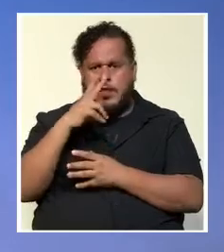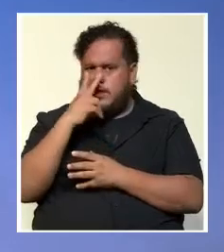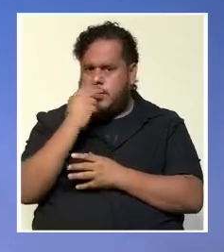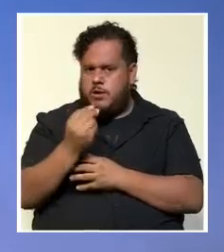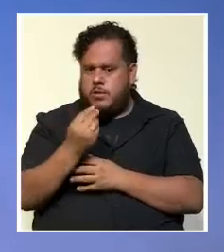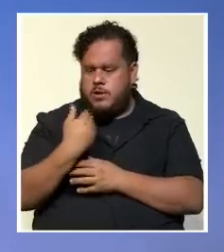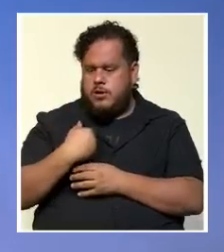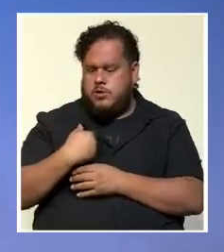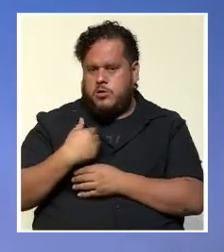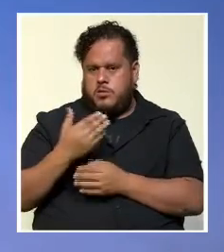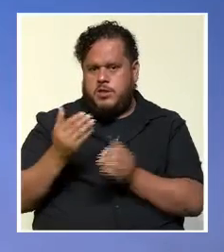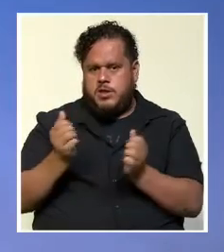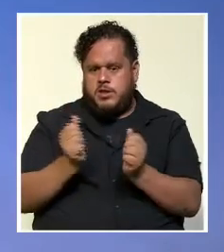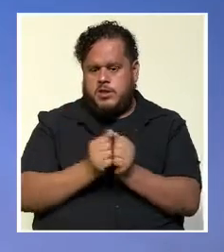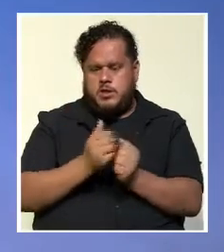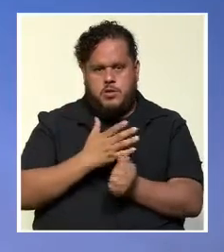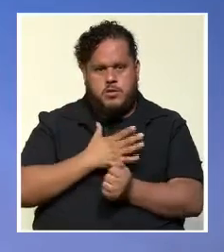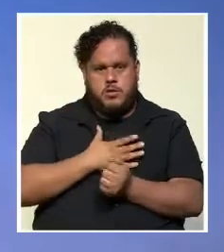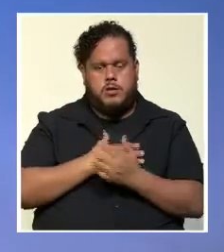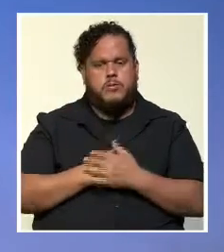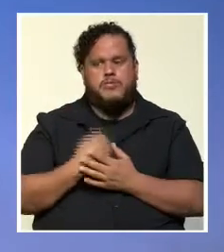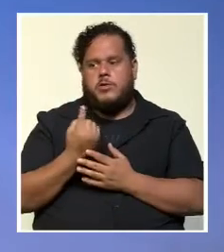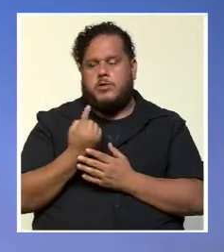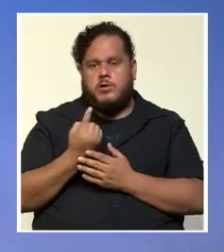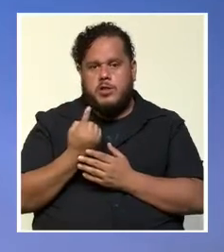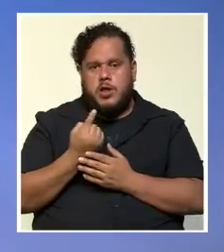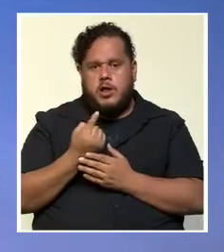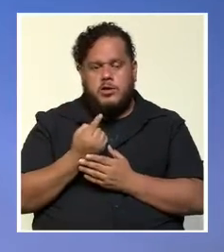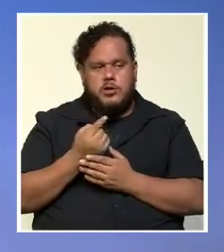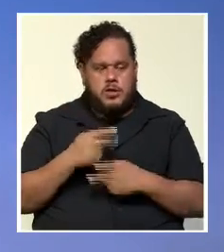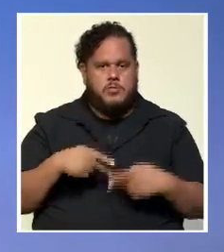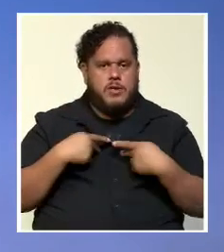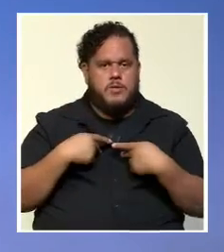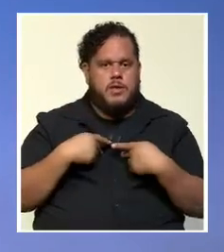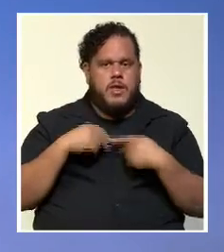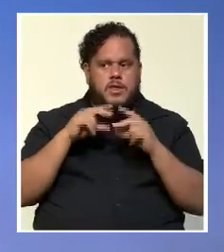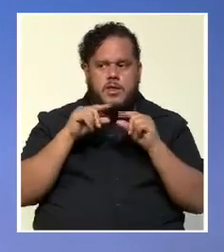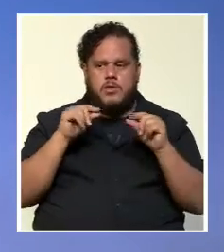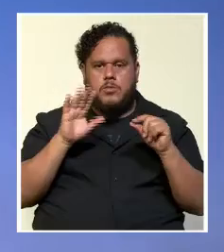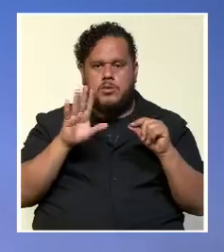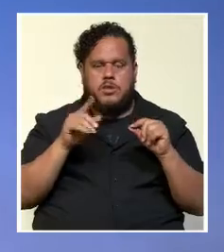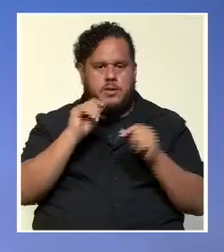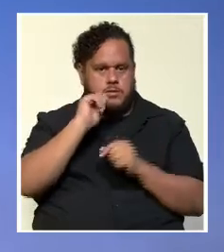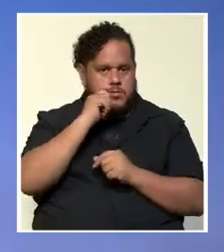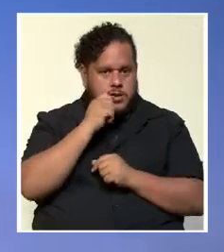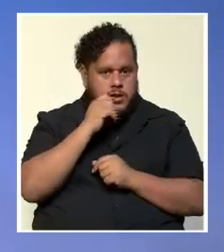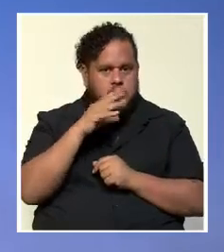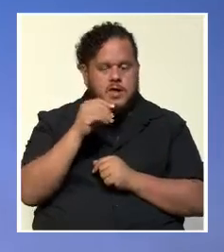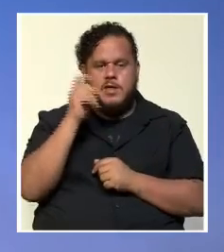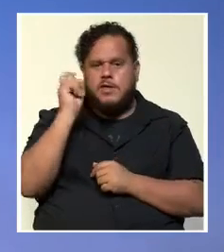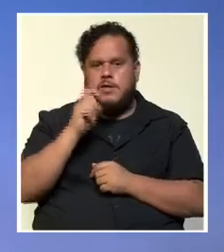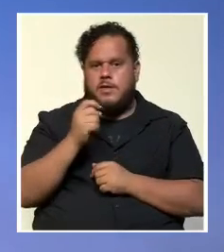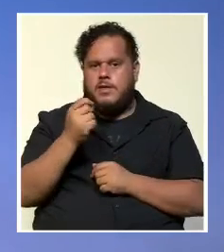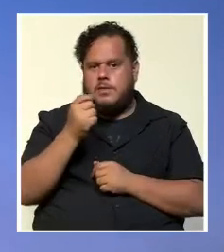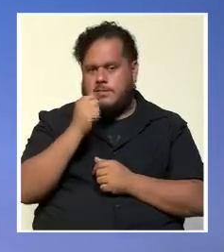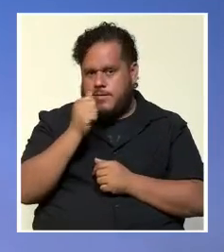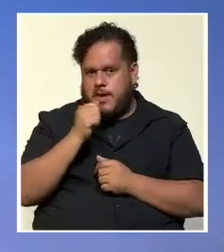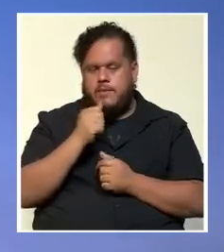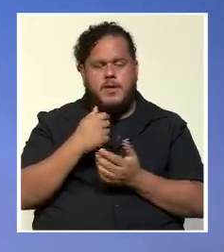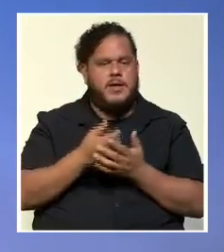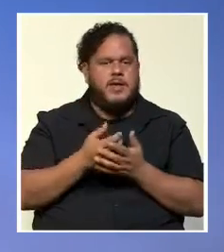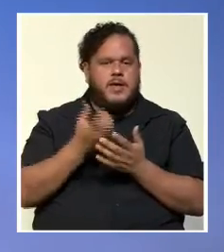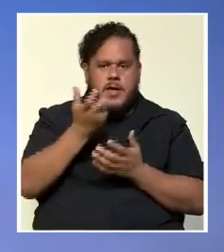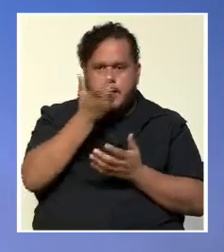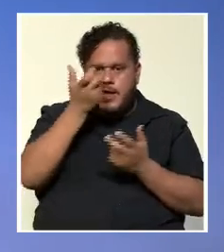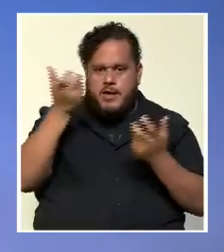consigo. Los solitarios viven del rumor de sus silencios y beben, a solas brindan con la